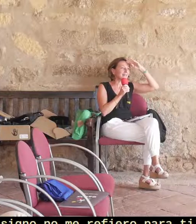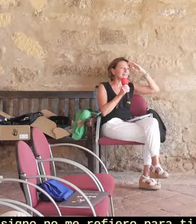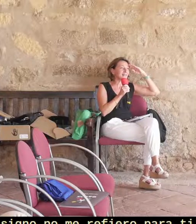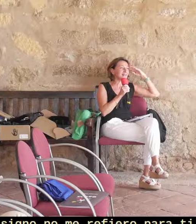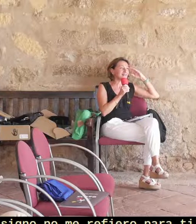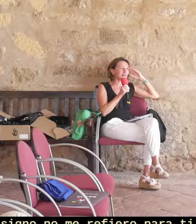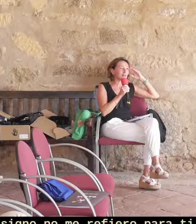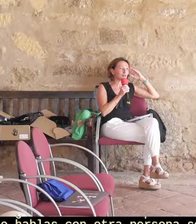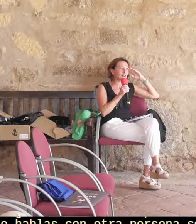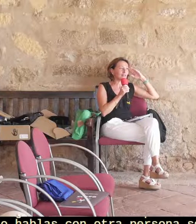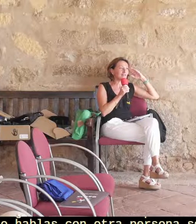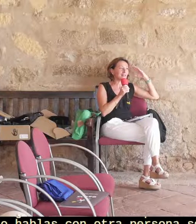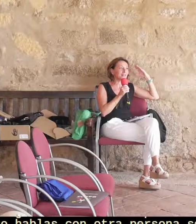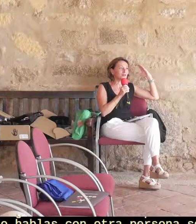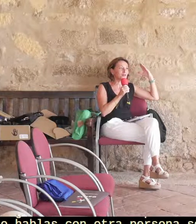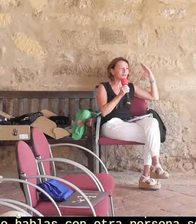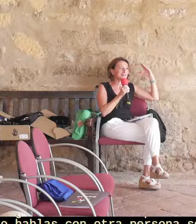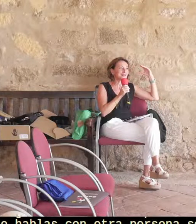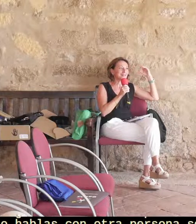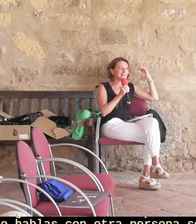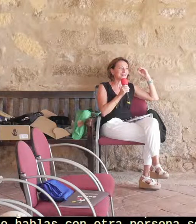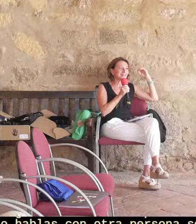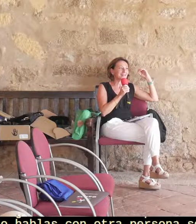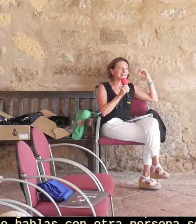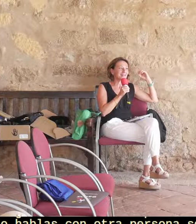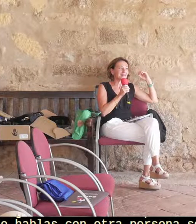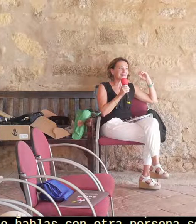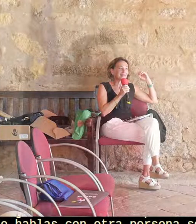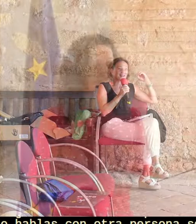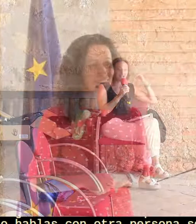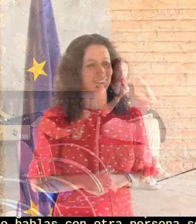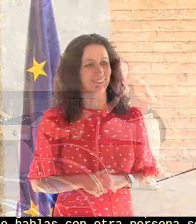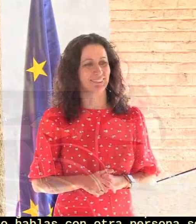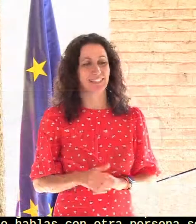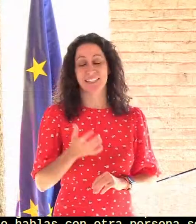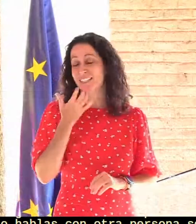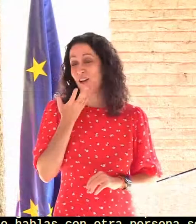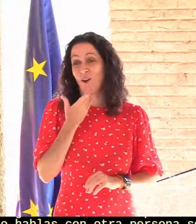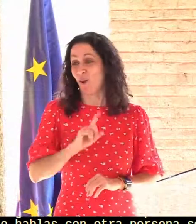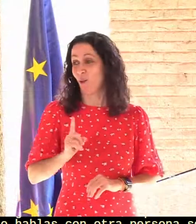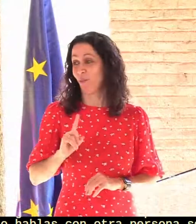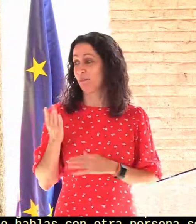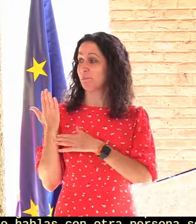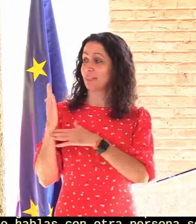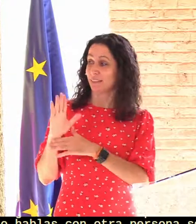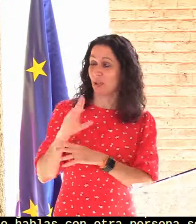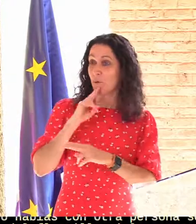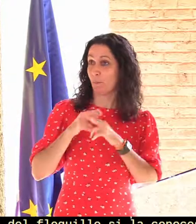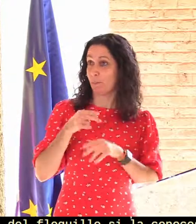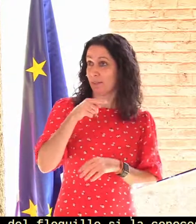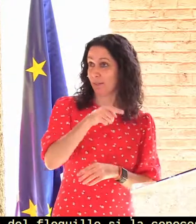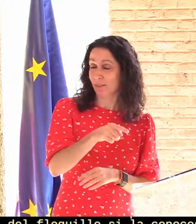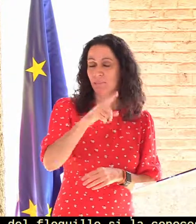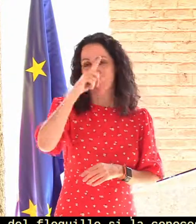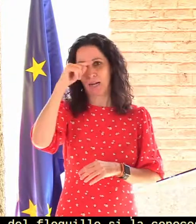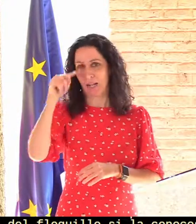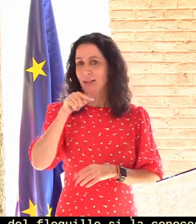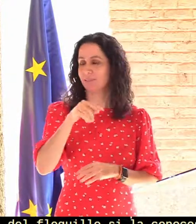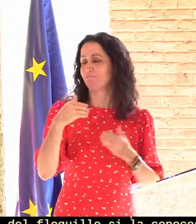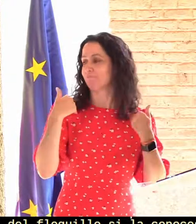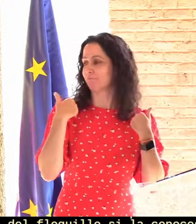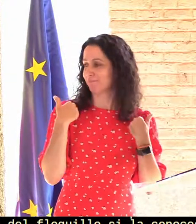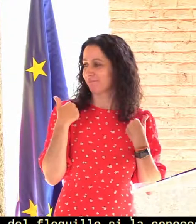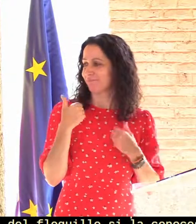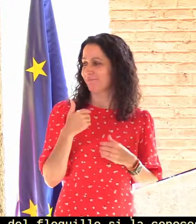entiende Quién es la persona del flequillo no si la conoces Sí vale Claro si no la conoces primero presentas Mira la